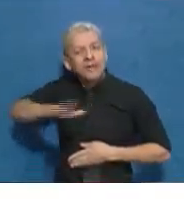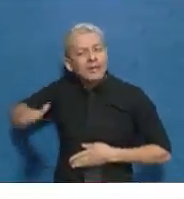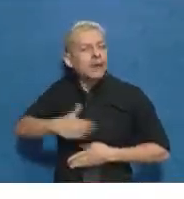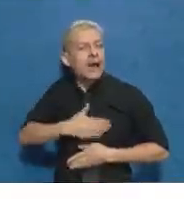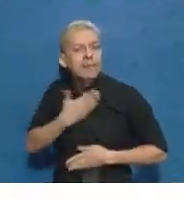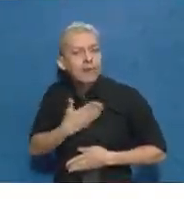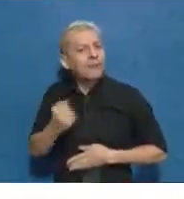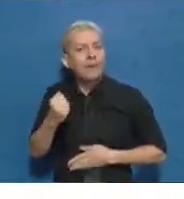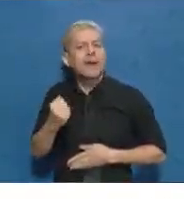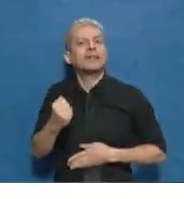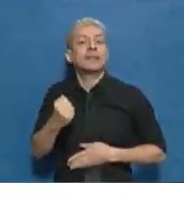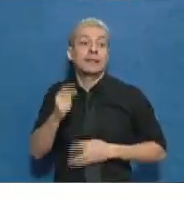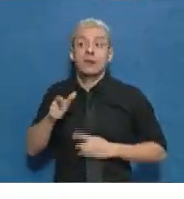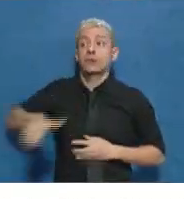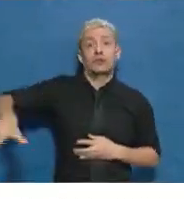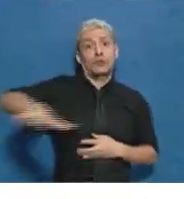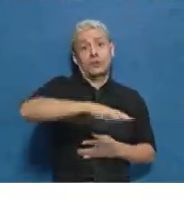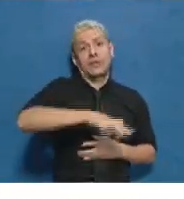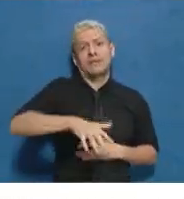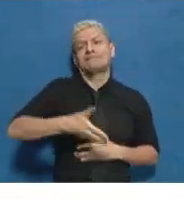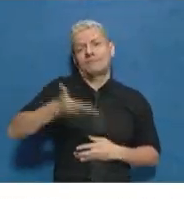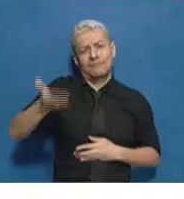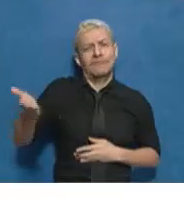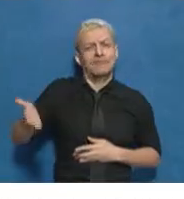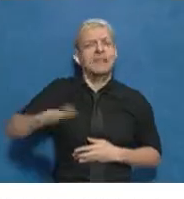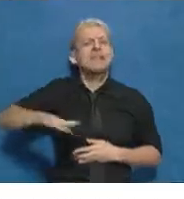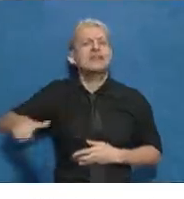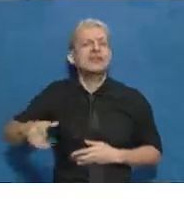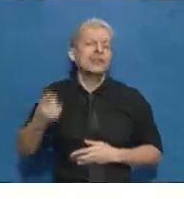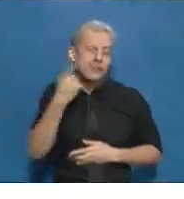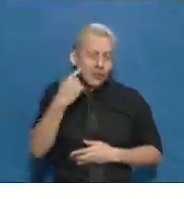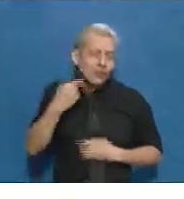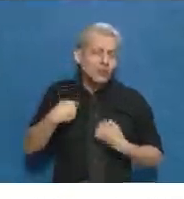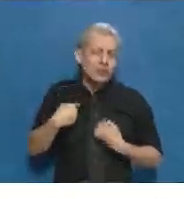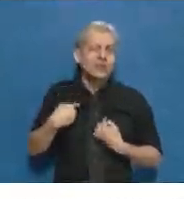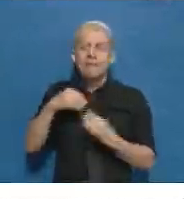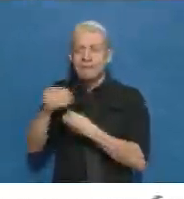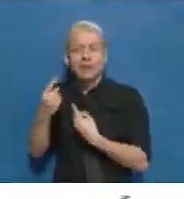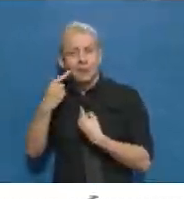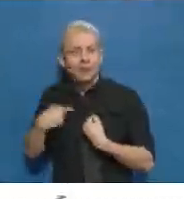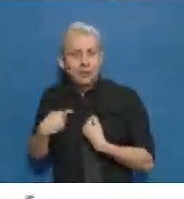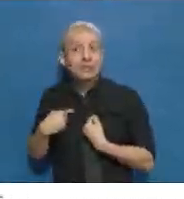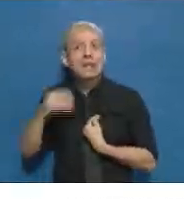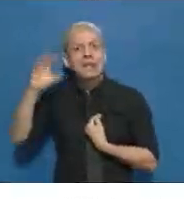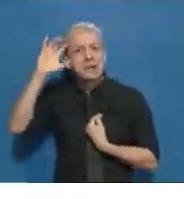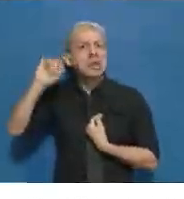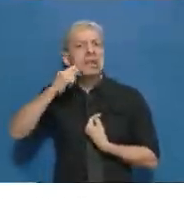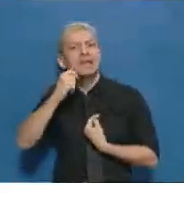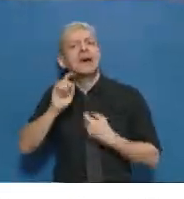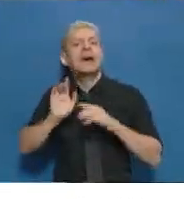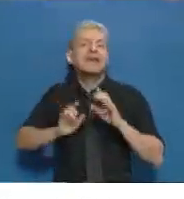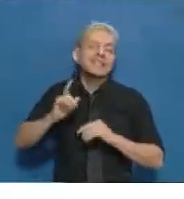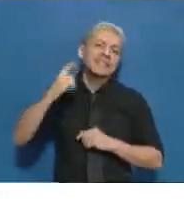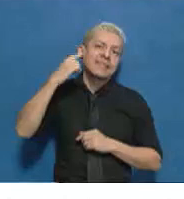chicos, la zona, que son chicos conocidos, familias conocidas, entonces muy bonitos recuerdos, algunos tristes,